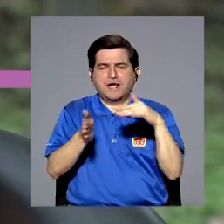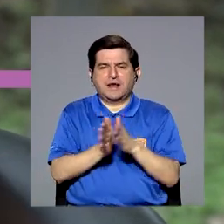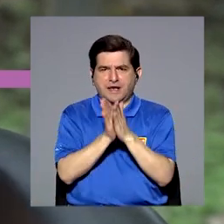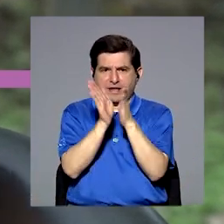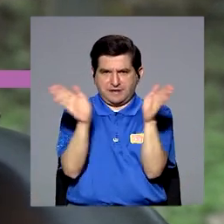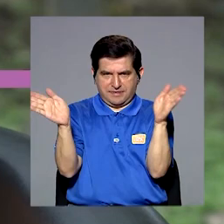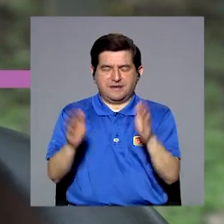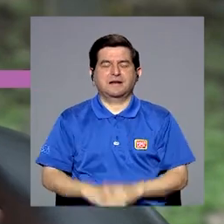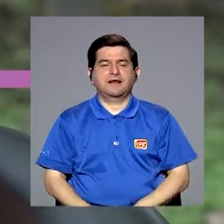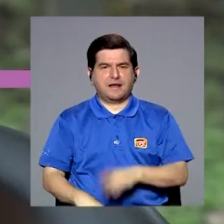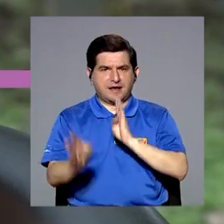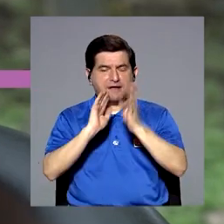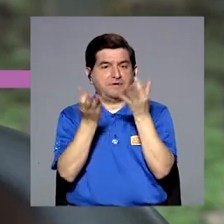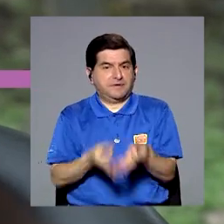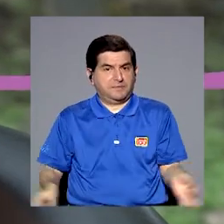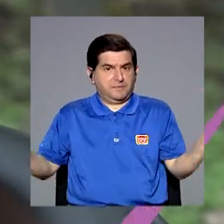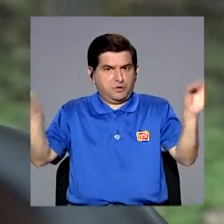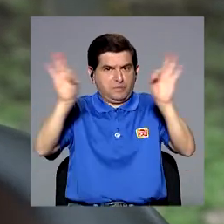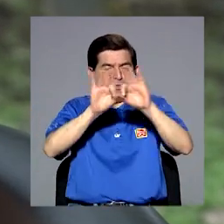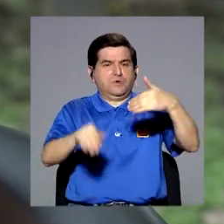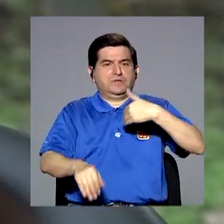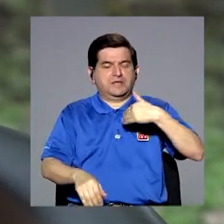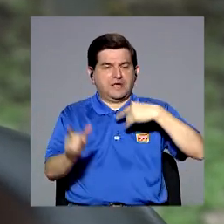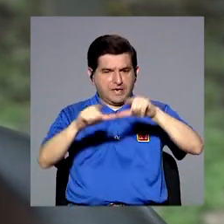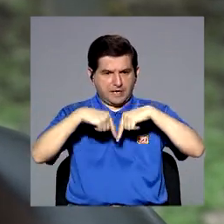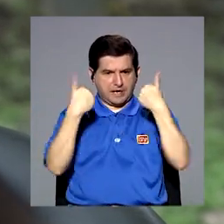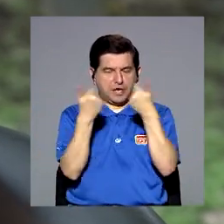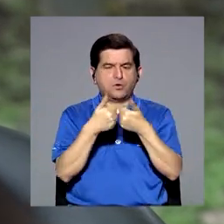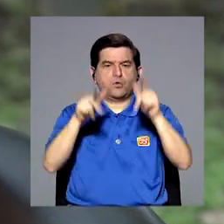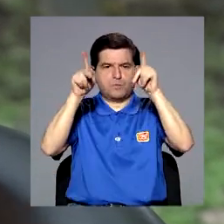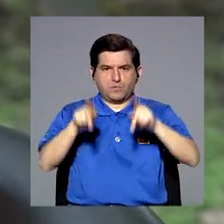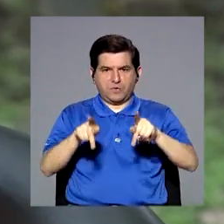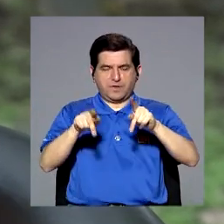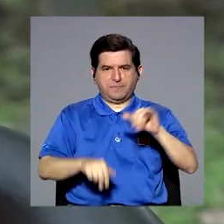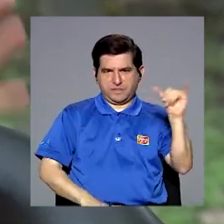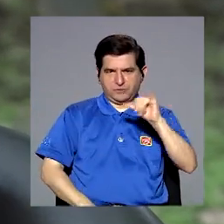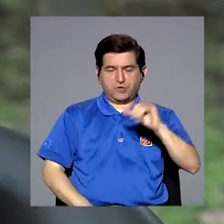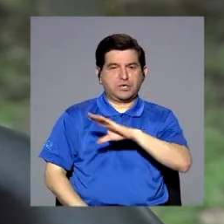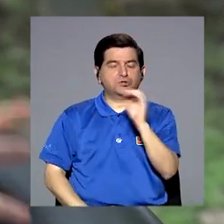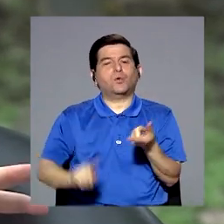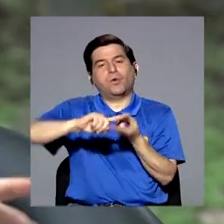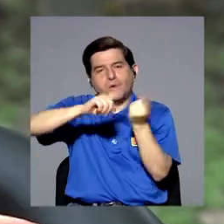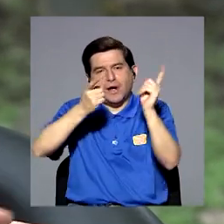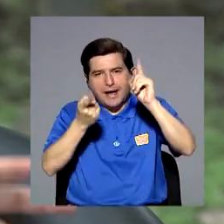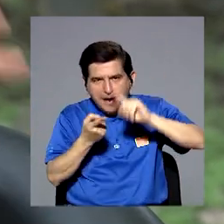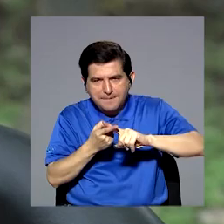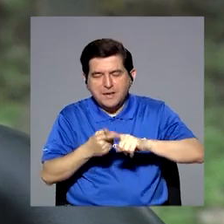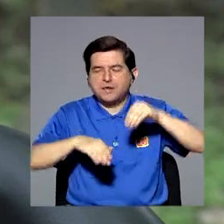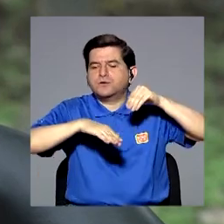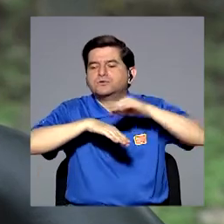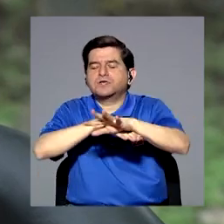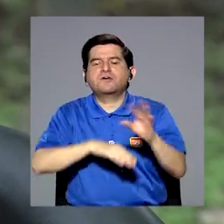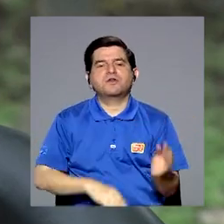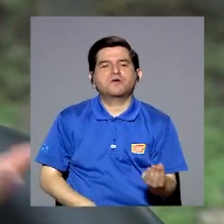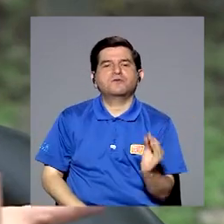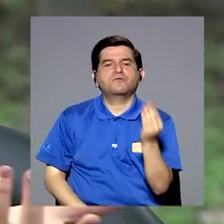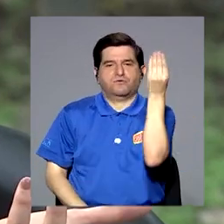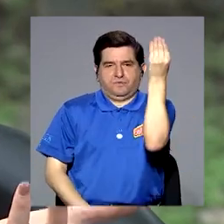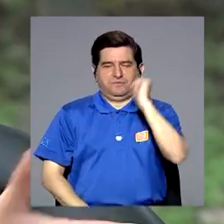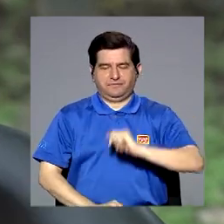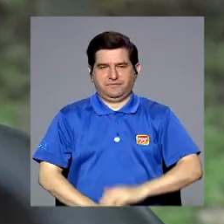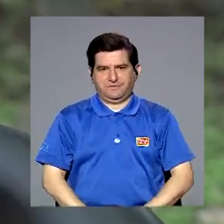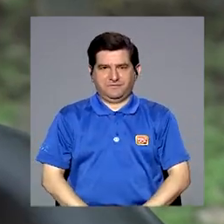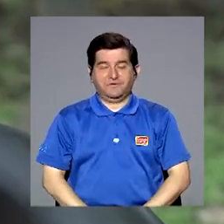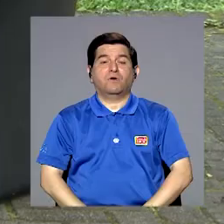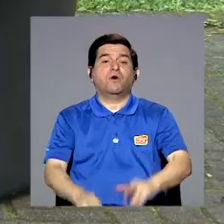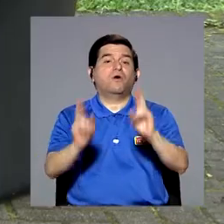vamos a hablar acerca de la importancia que tienen los grupos de pares o la influencia de amigos en los adolescentes o en la gente